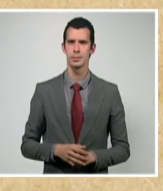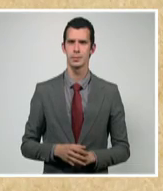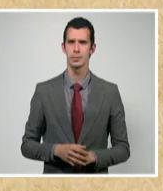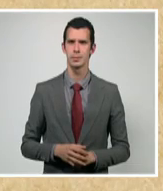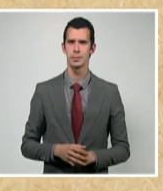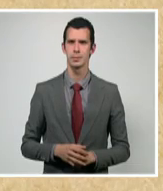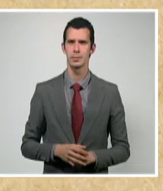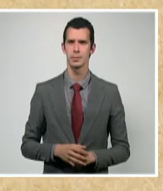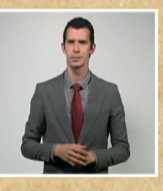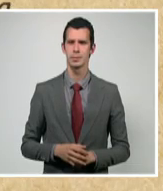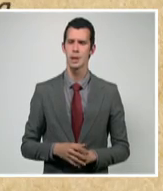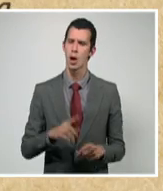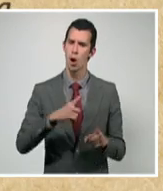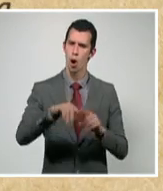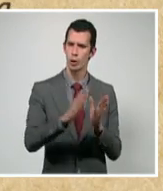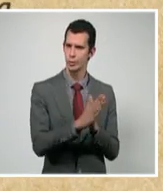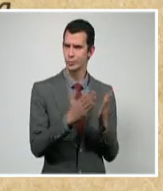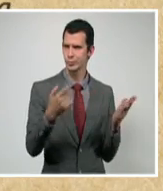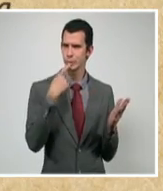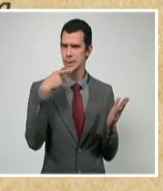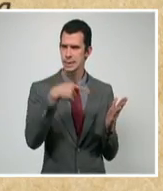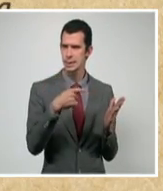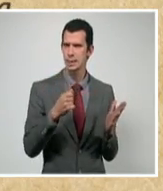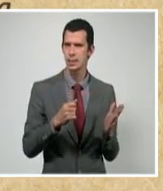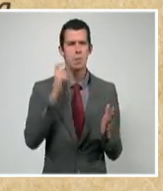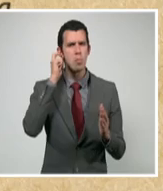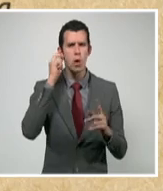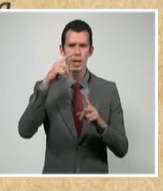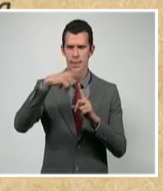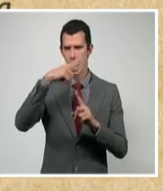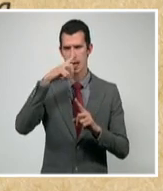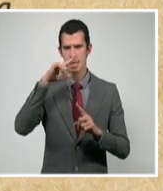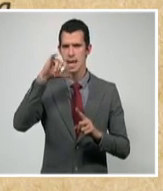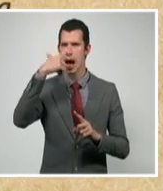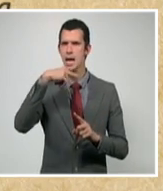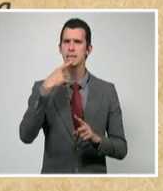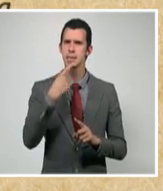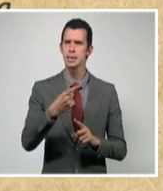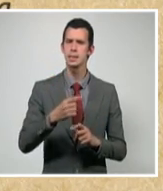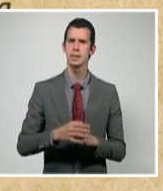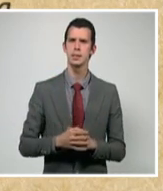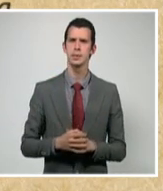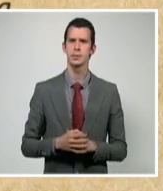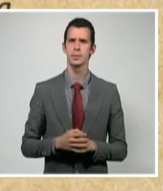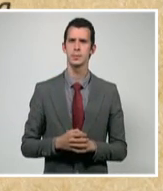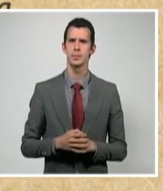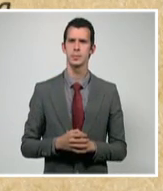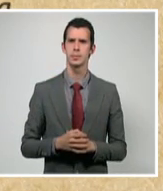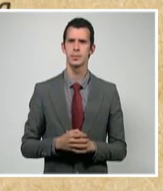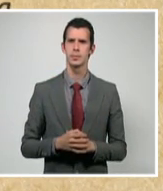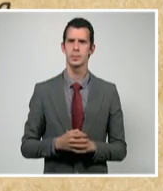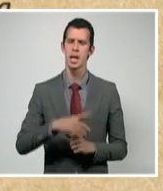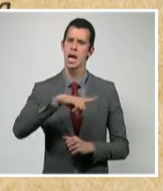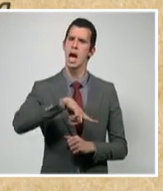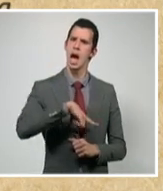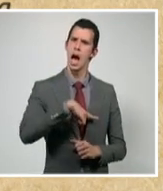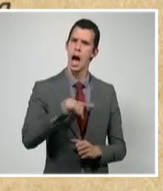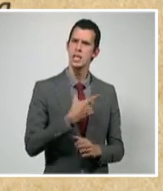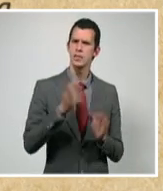A decir de Tania Bruguera, el arte no solo eso no debería ser algo en lo que invertir económicamente, sino algo en lo que